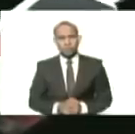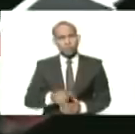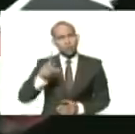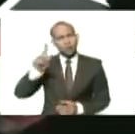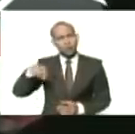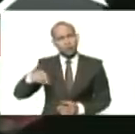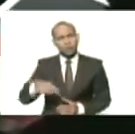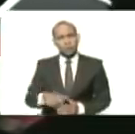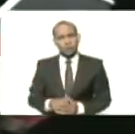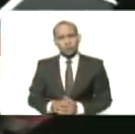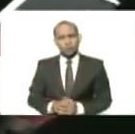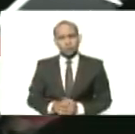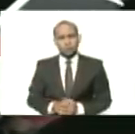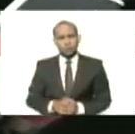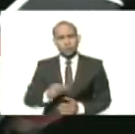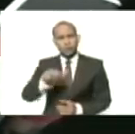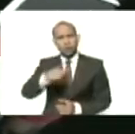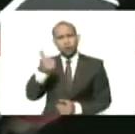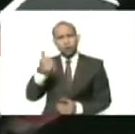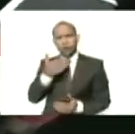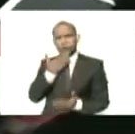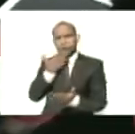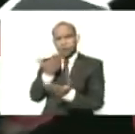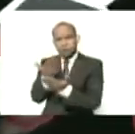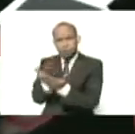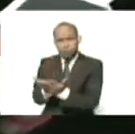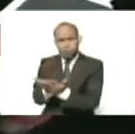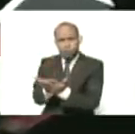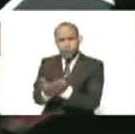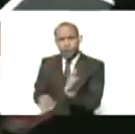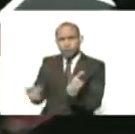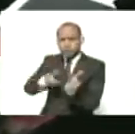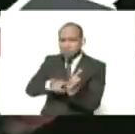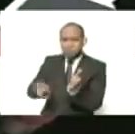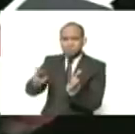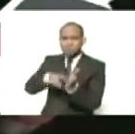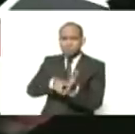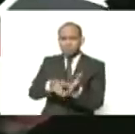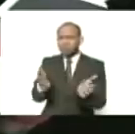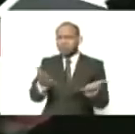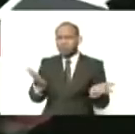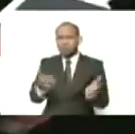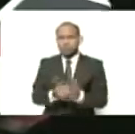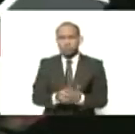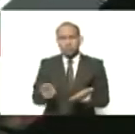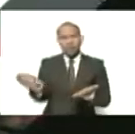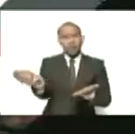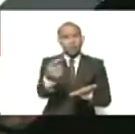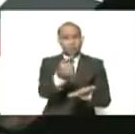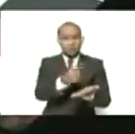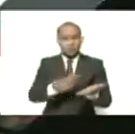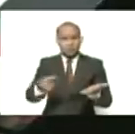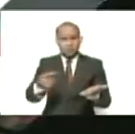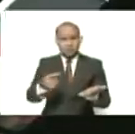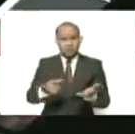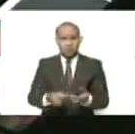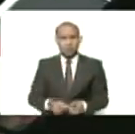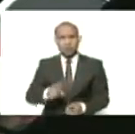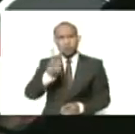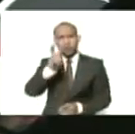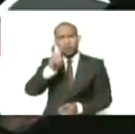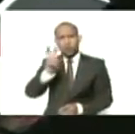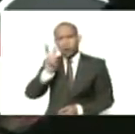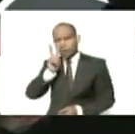También, otra de las propuestas reiteradas fue diseñar una nueva